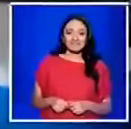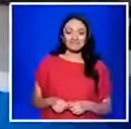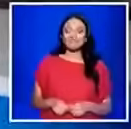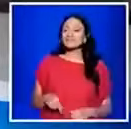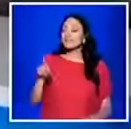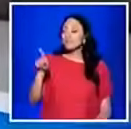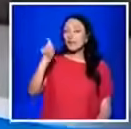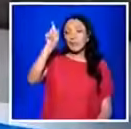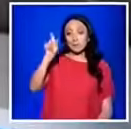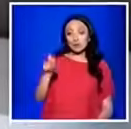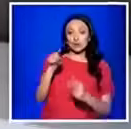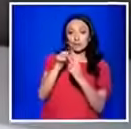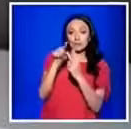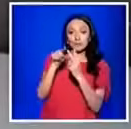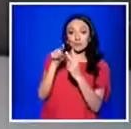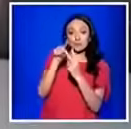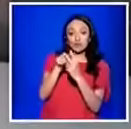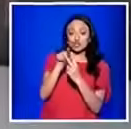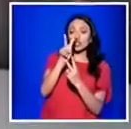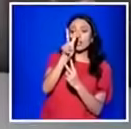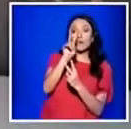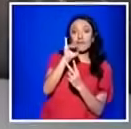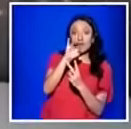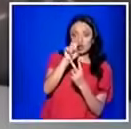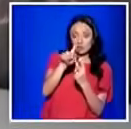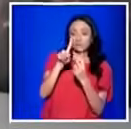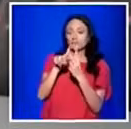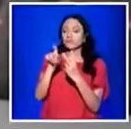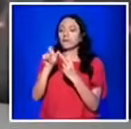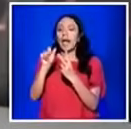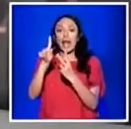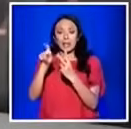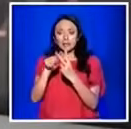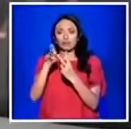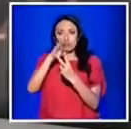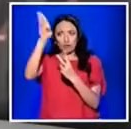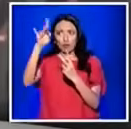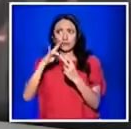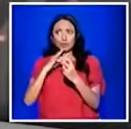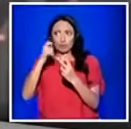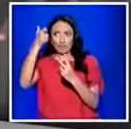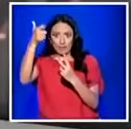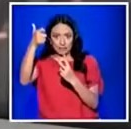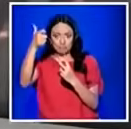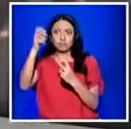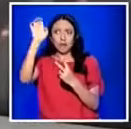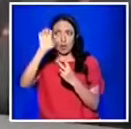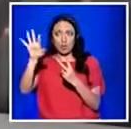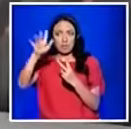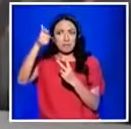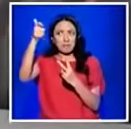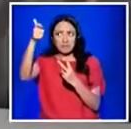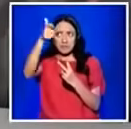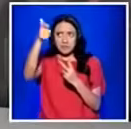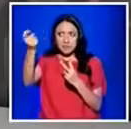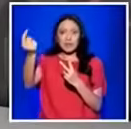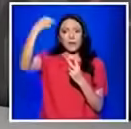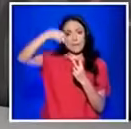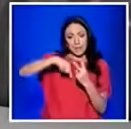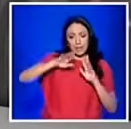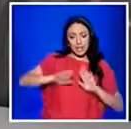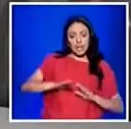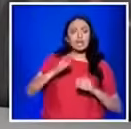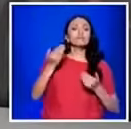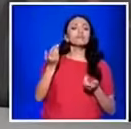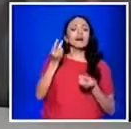Víctor Arauz y Alex Bisuete, después de una exitosa gira por Estados Unidos y Europa, llegan recargados para continuar su tour mundial en